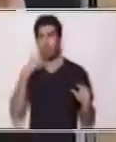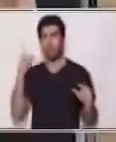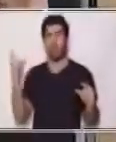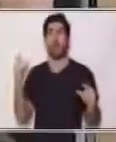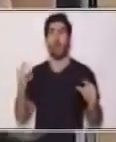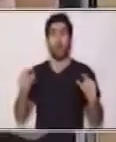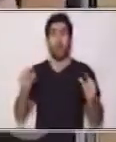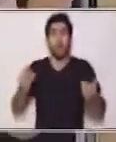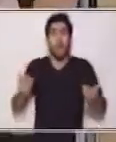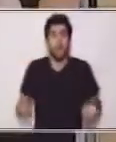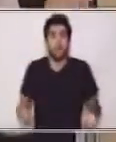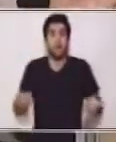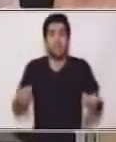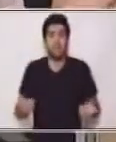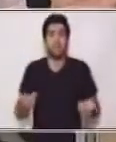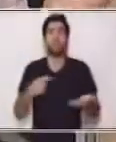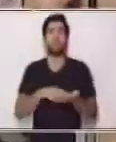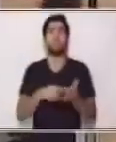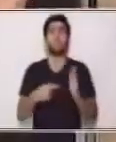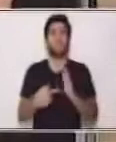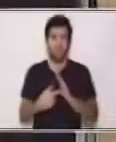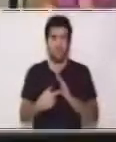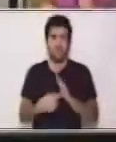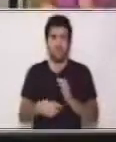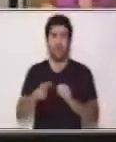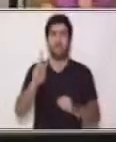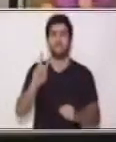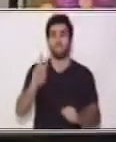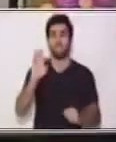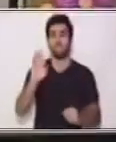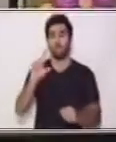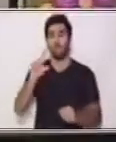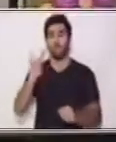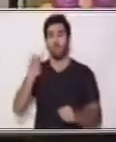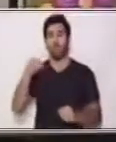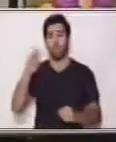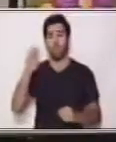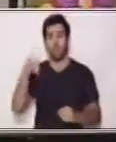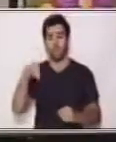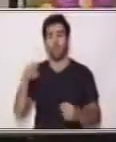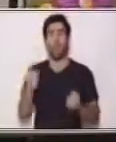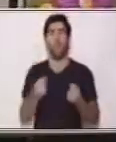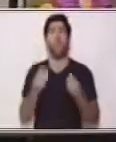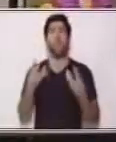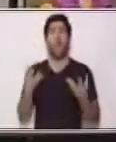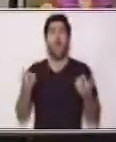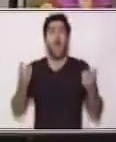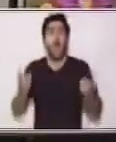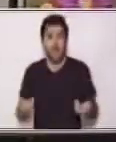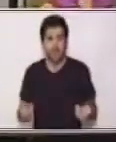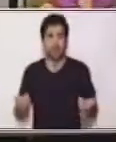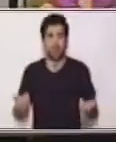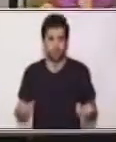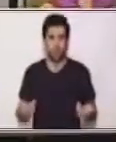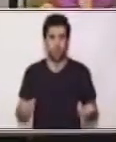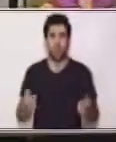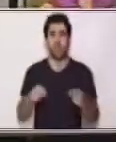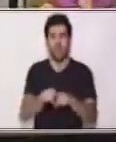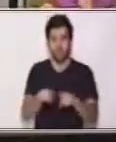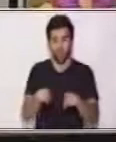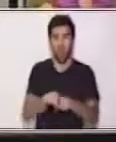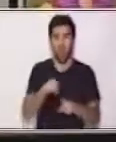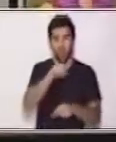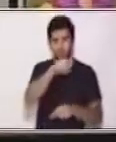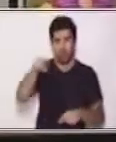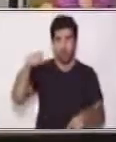peso es el volumen que tiene cada objeto. Recuerda que todo objeto que vemos a